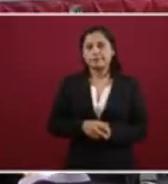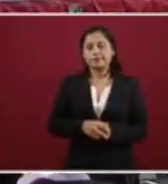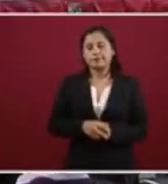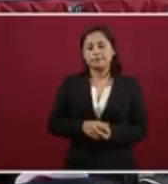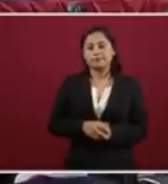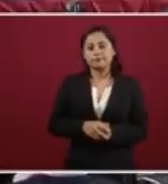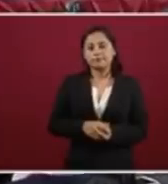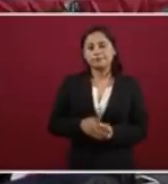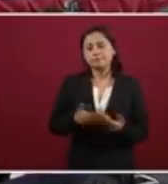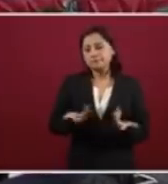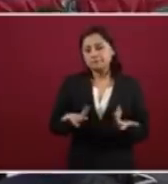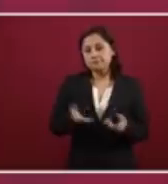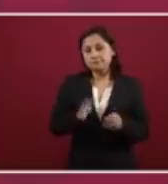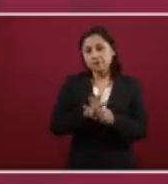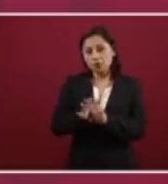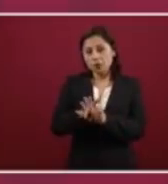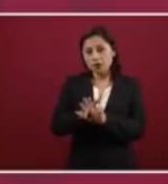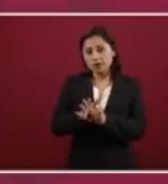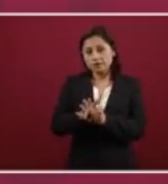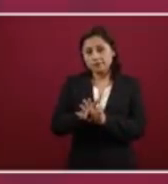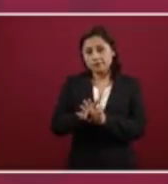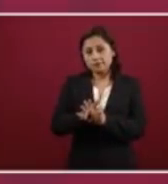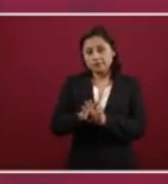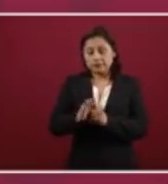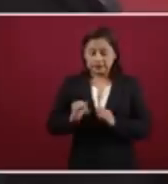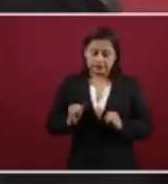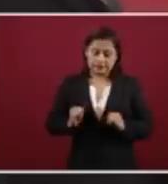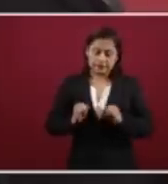quede esta institución tan importante